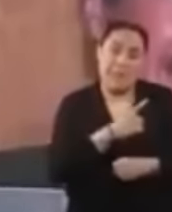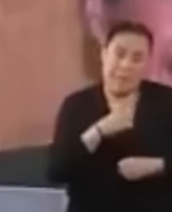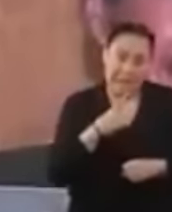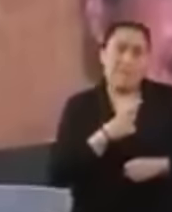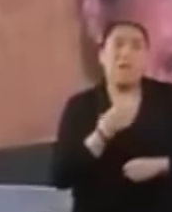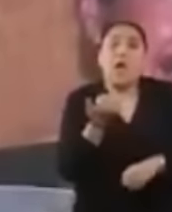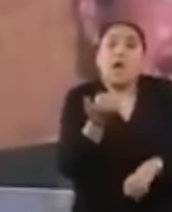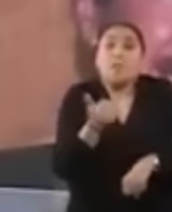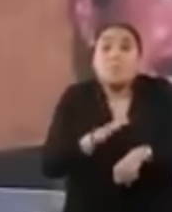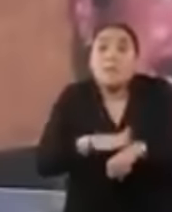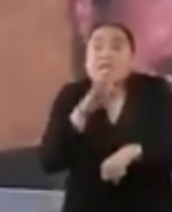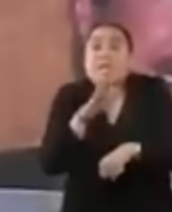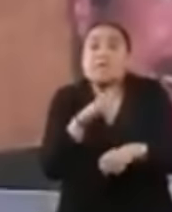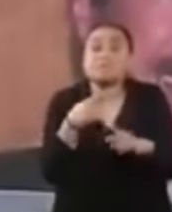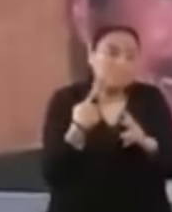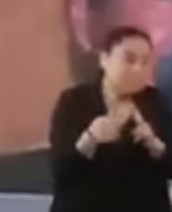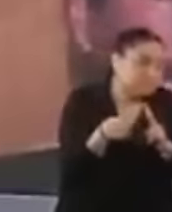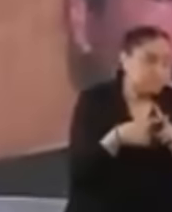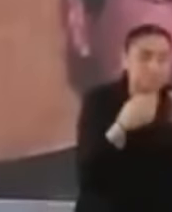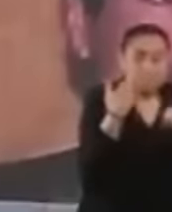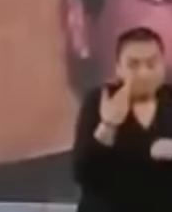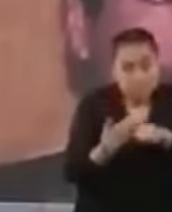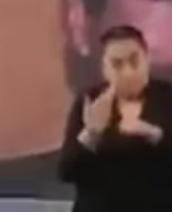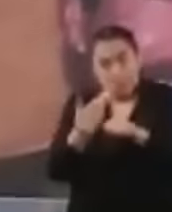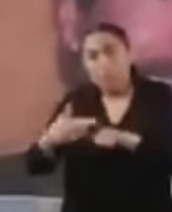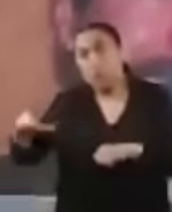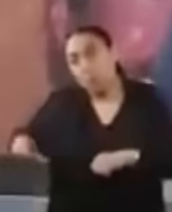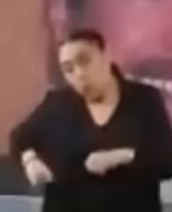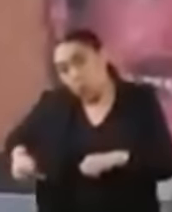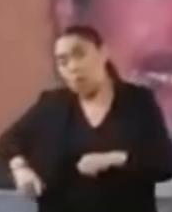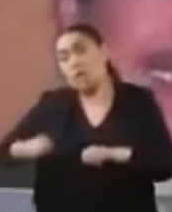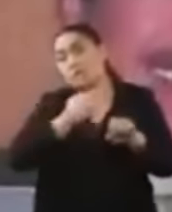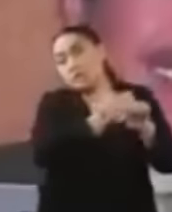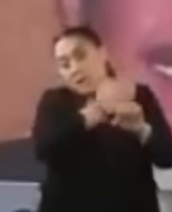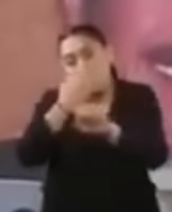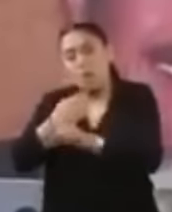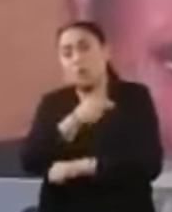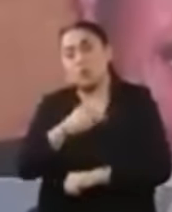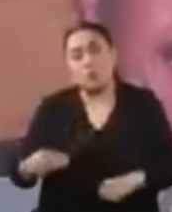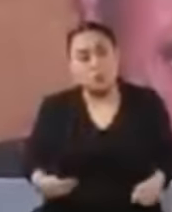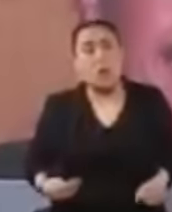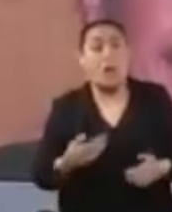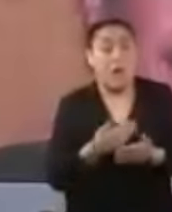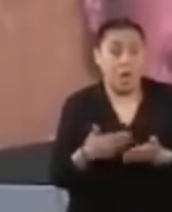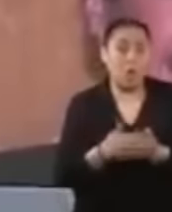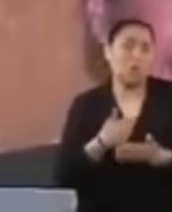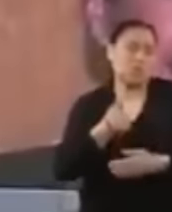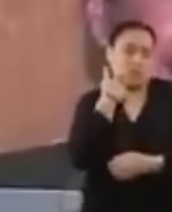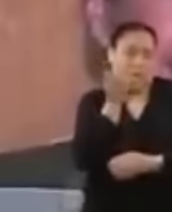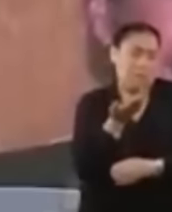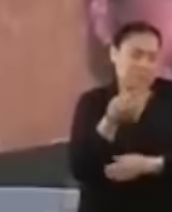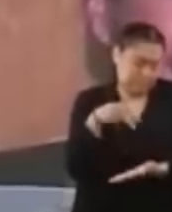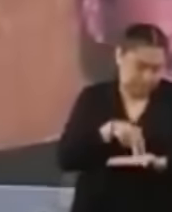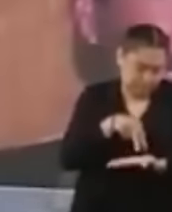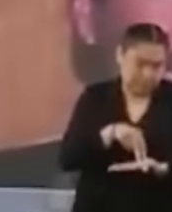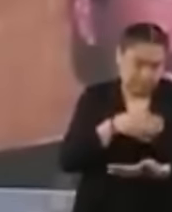administración amable, en los estados y los municipios. Por eso, desde esta tribuna quiero exhortar a los gobernadores,